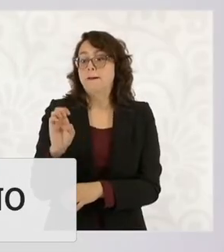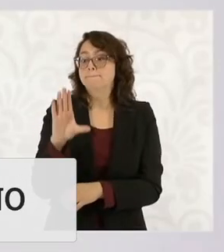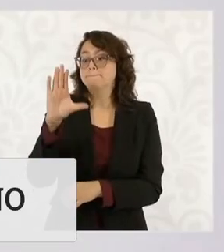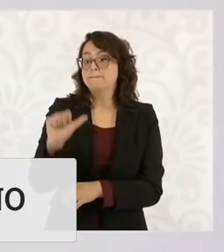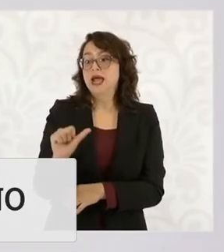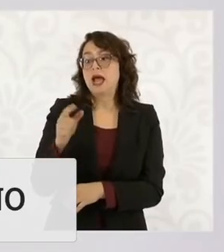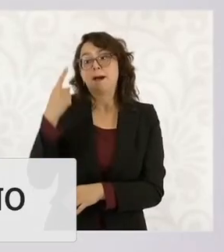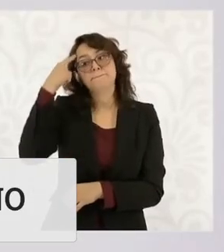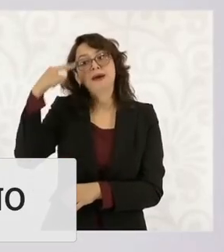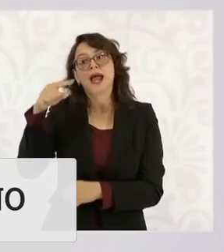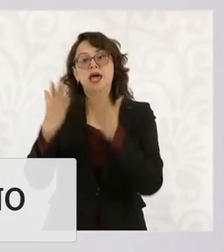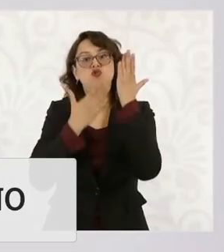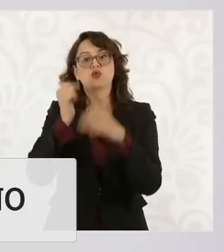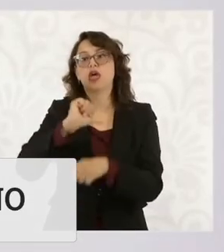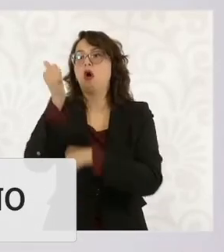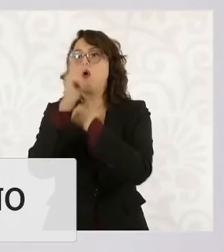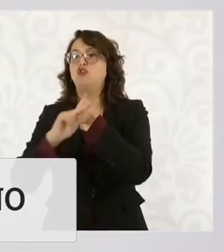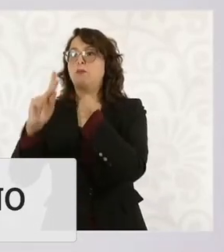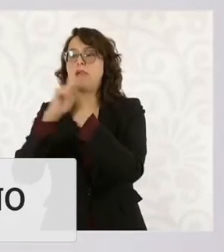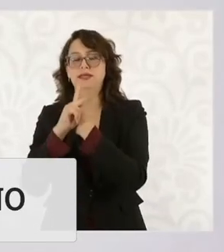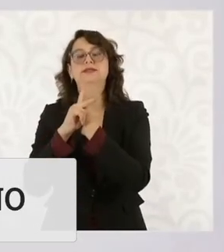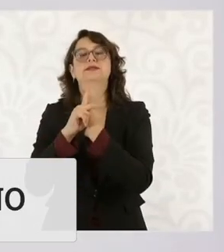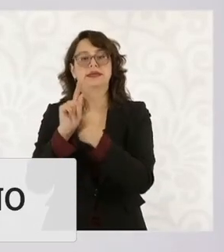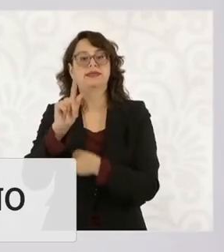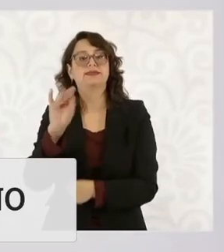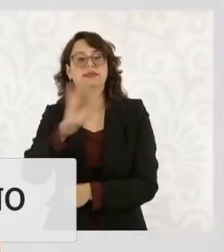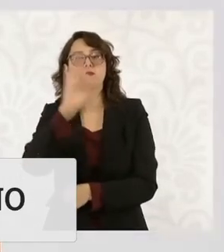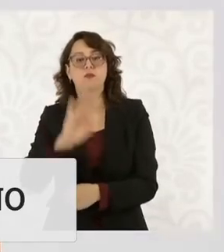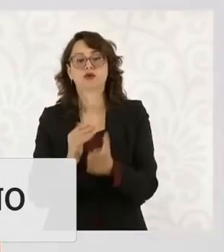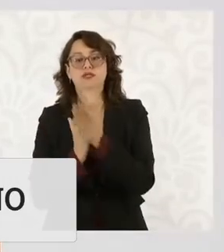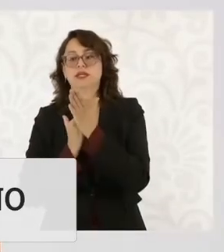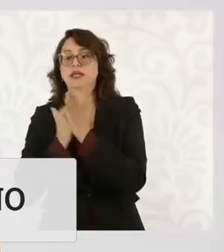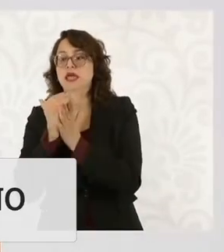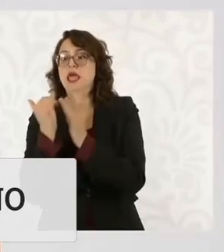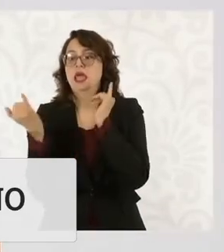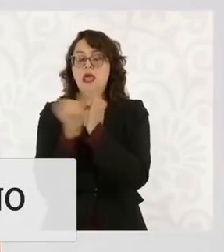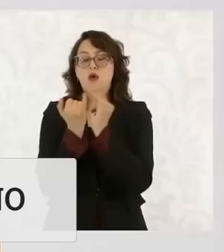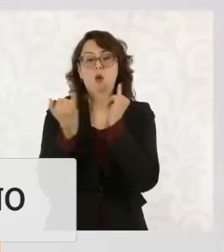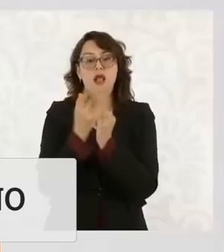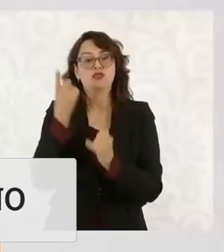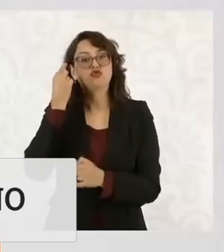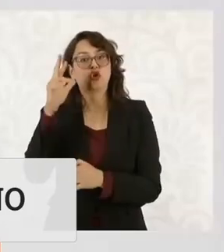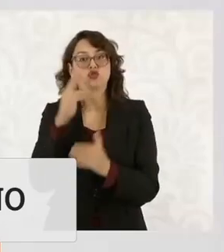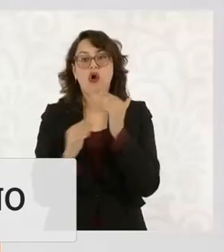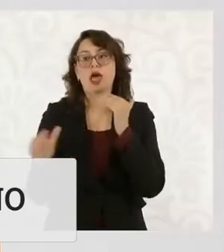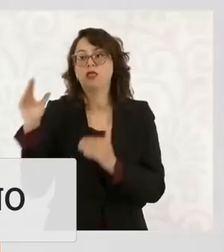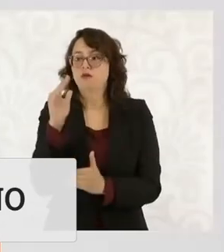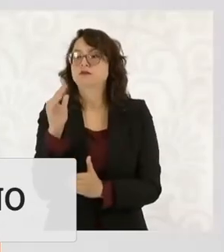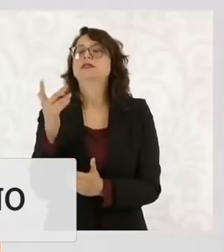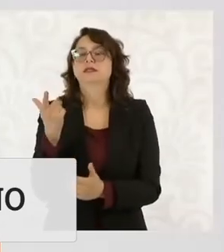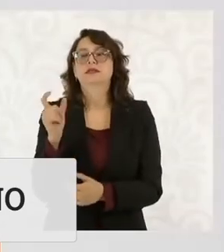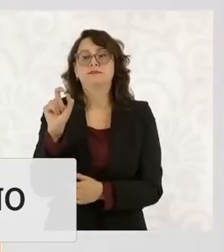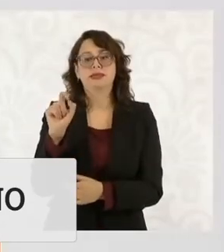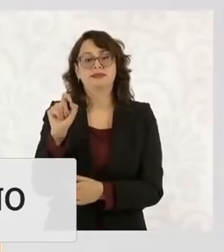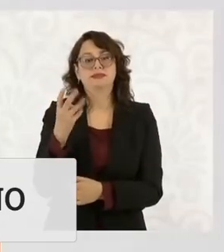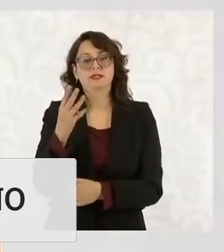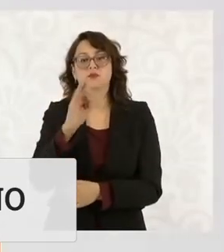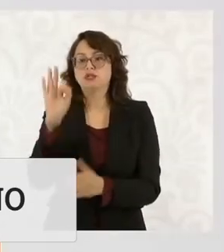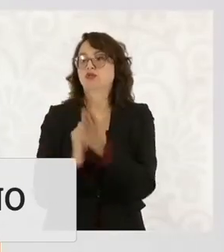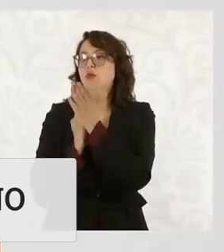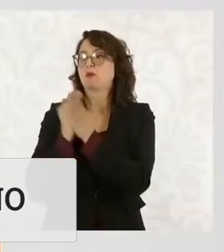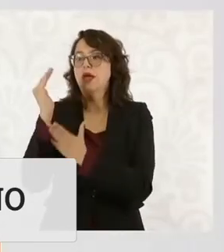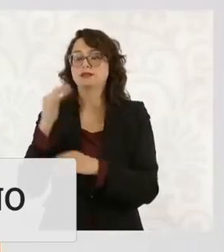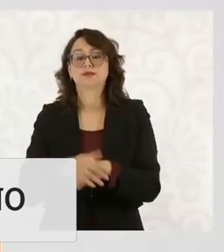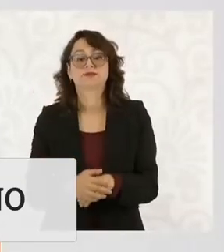al extranjero y en 23% las estancias postdoctorales. Además, pusimos en marcha